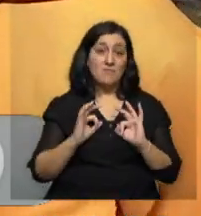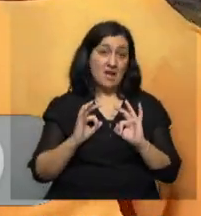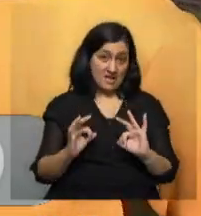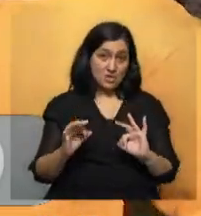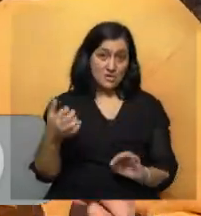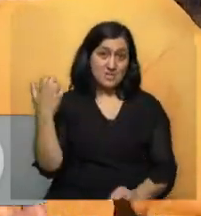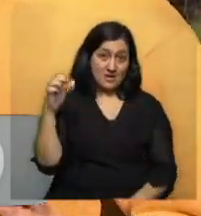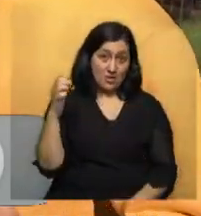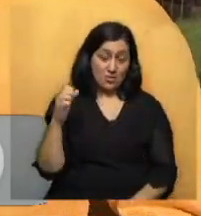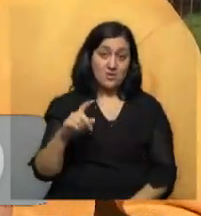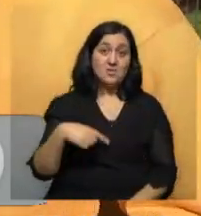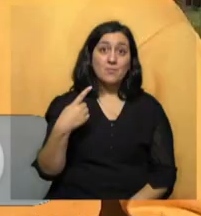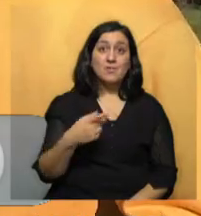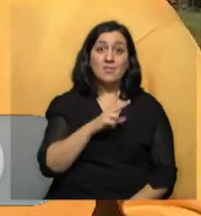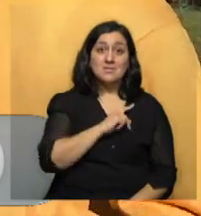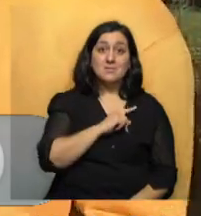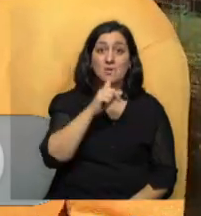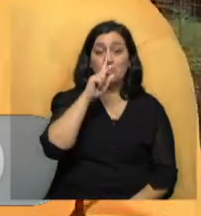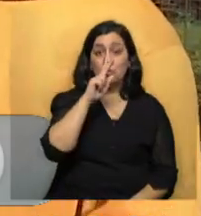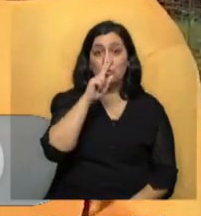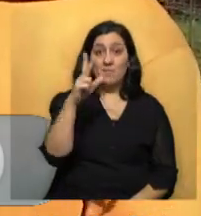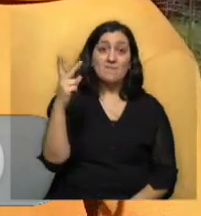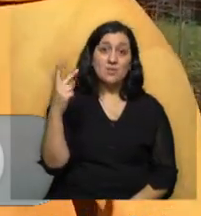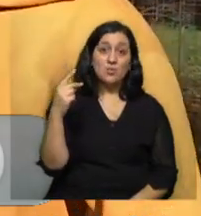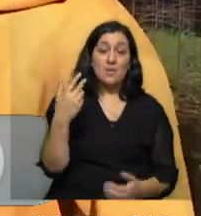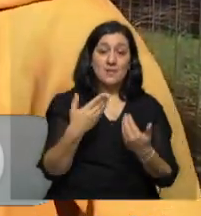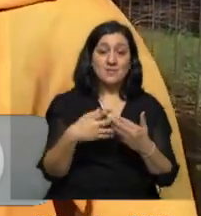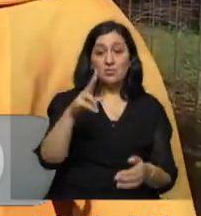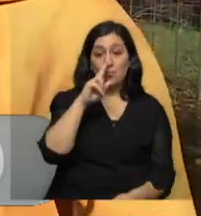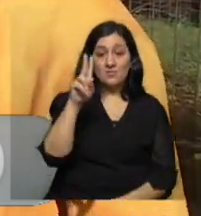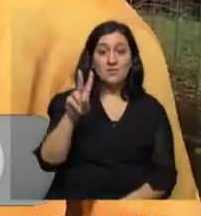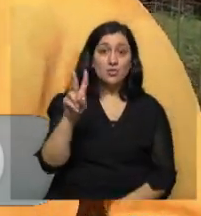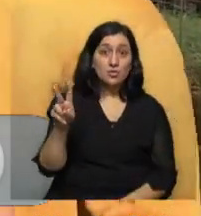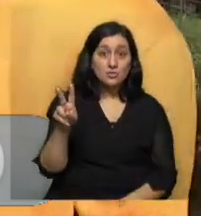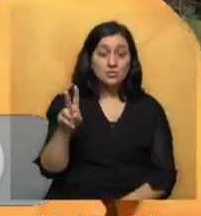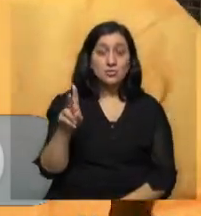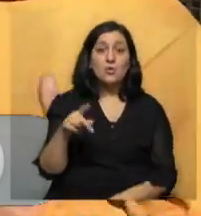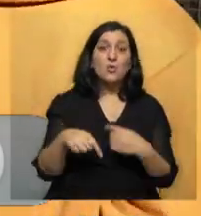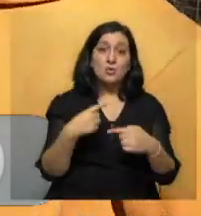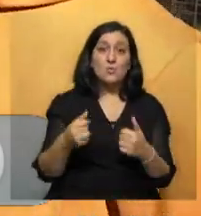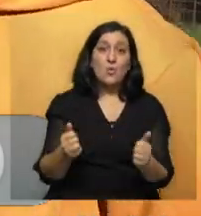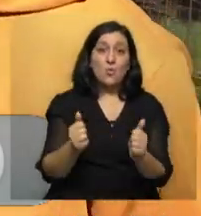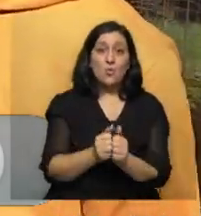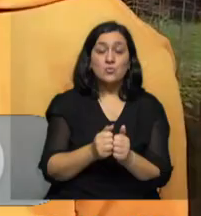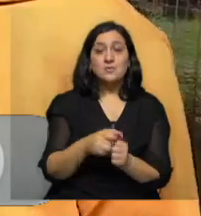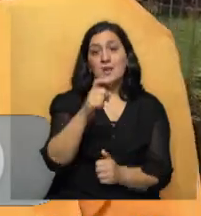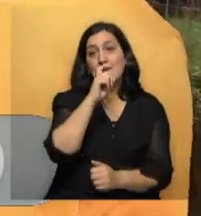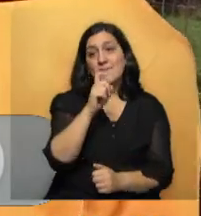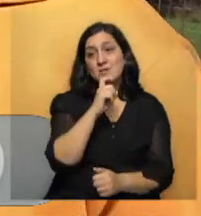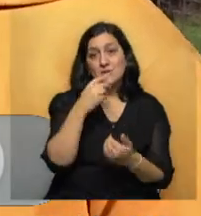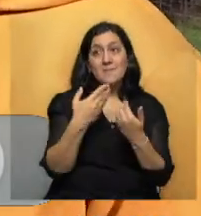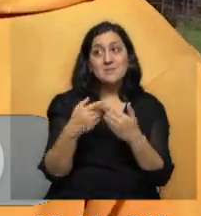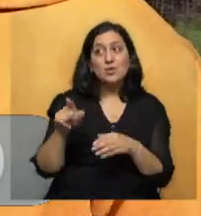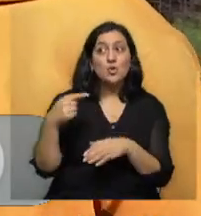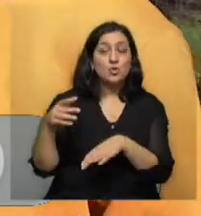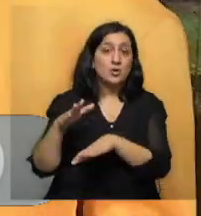bueno, pero después de ese diciembre de 2021, ya a partir de 2022 seguimos saliendo juntos. Él en marzo arranca con otro montón de responsabilidades y